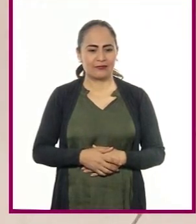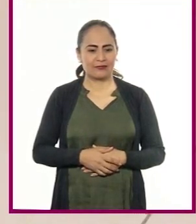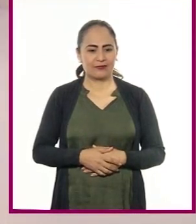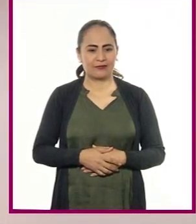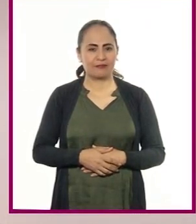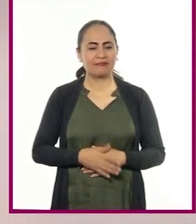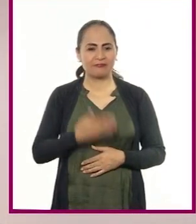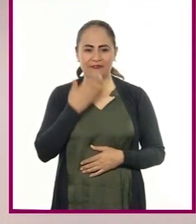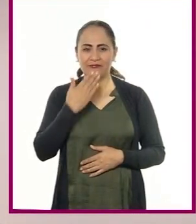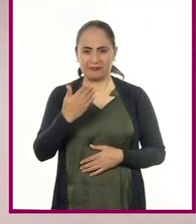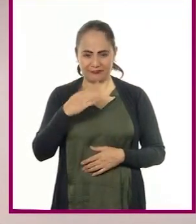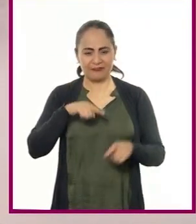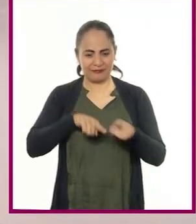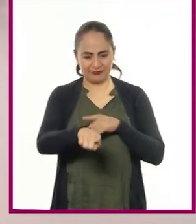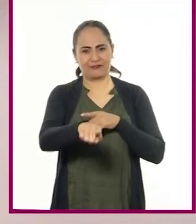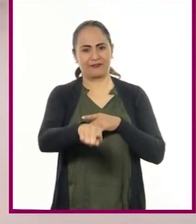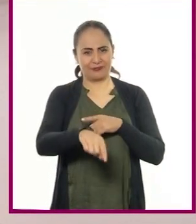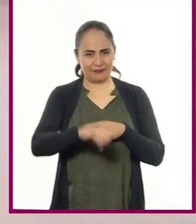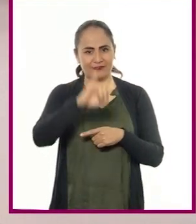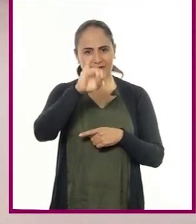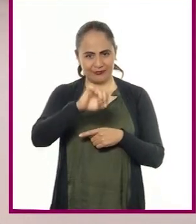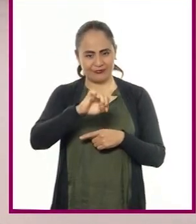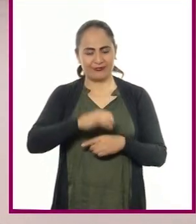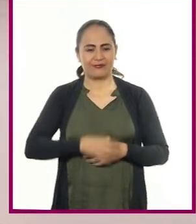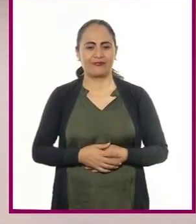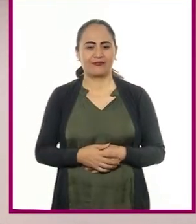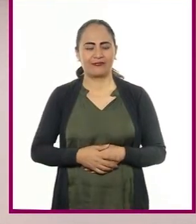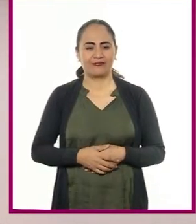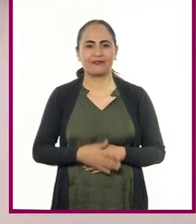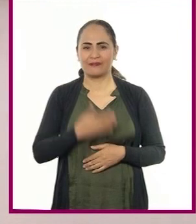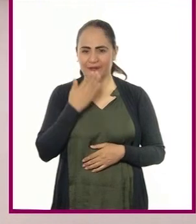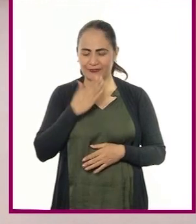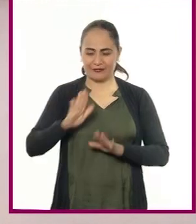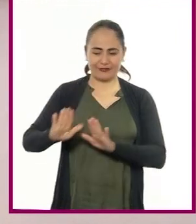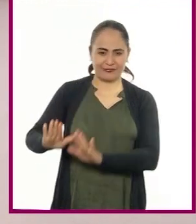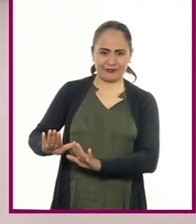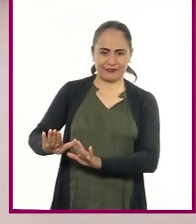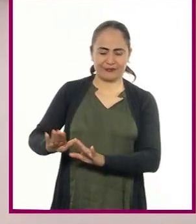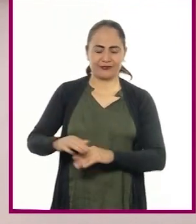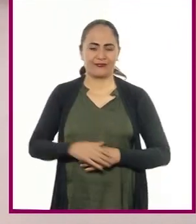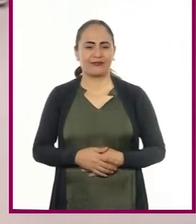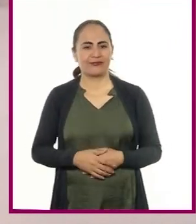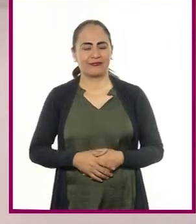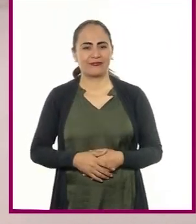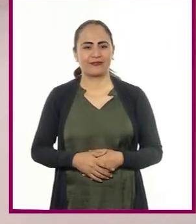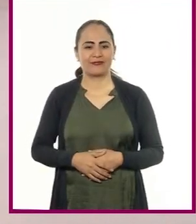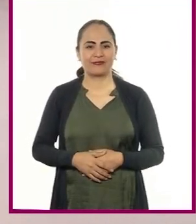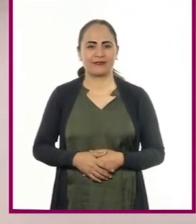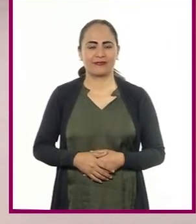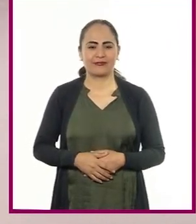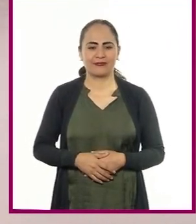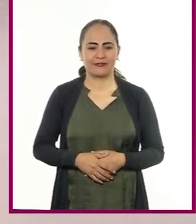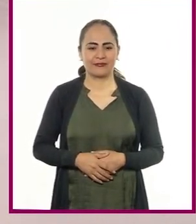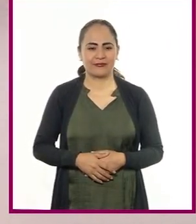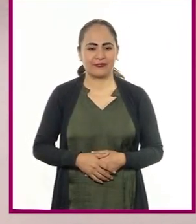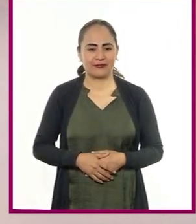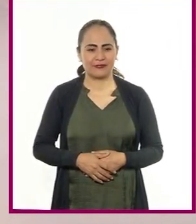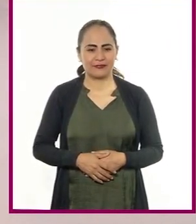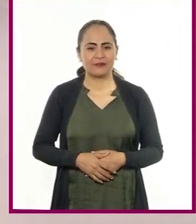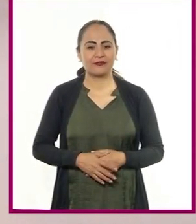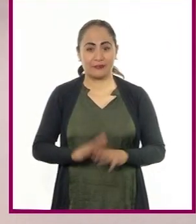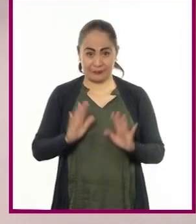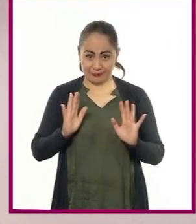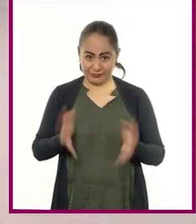¡Ah! Bien, sí entró. Perfecto. Muy bien. Vamos a dejarlo por el momento. Ahí está bien. Antes de que ocurra el